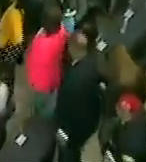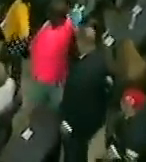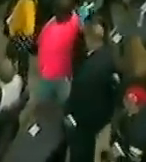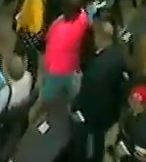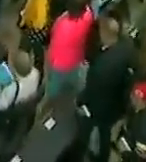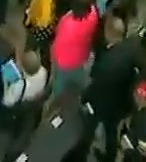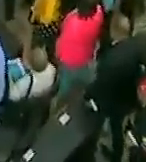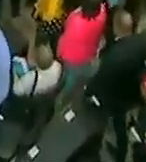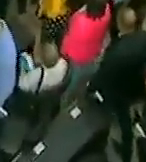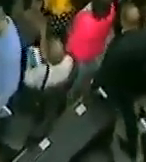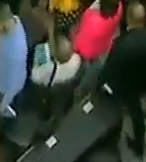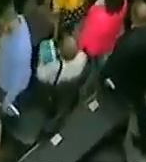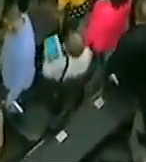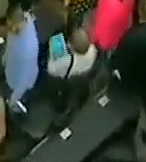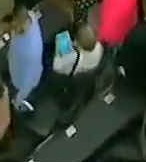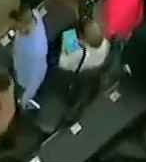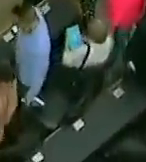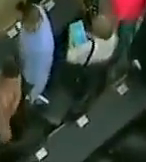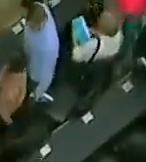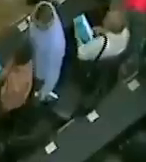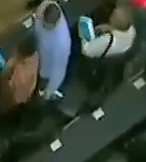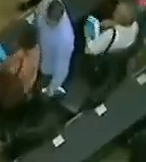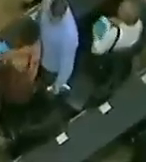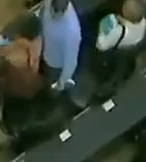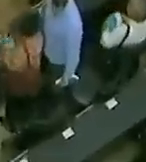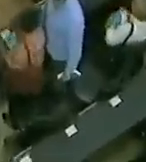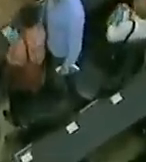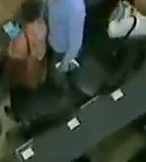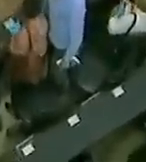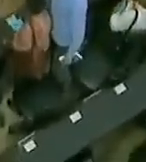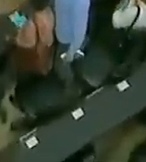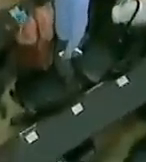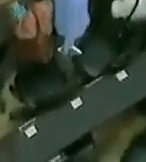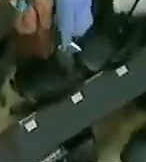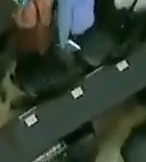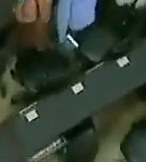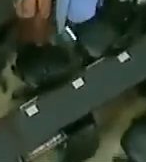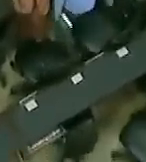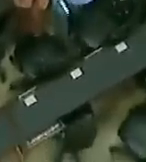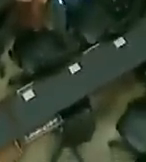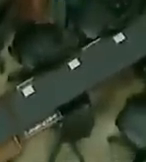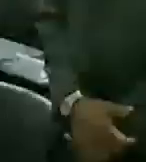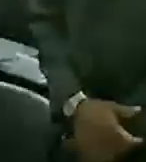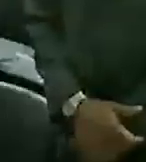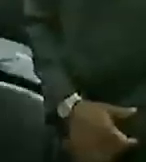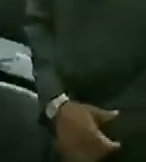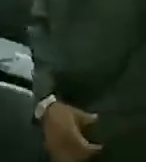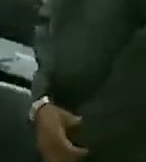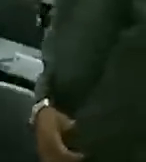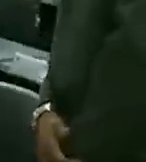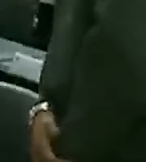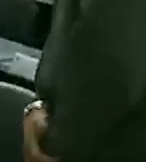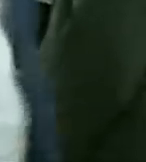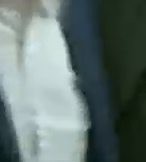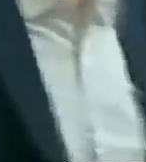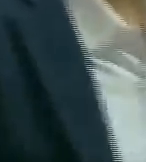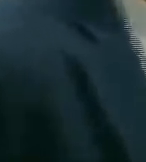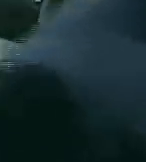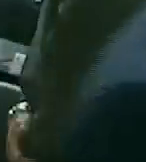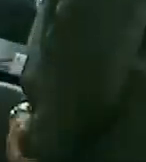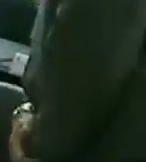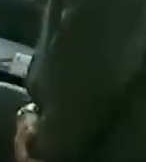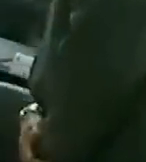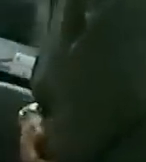Juan Francisco García, José Luis Tali y el diputado Gustavo Villapol, siendo este punto